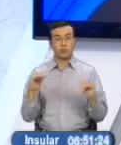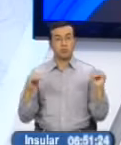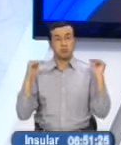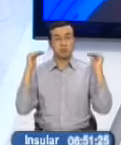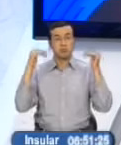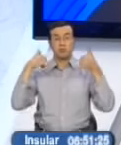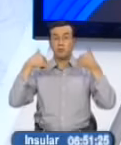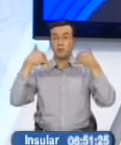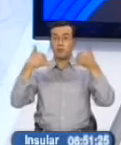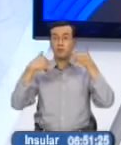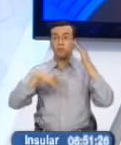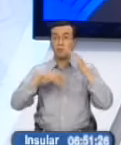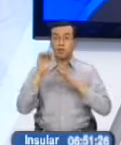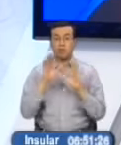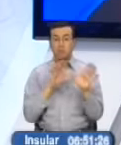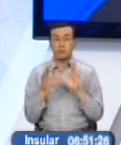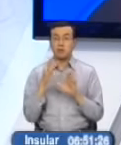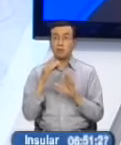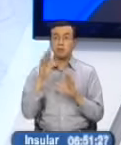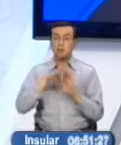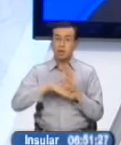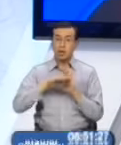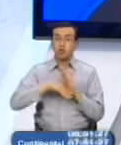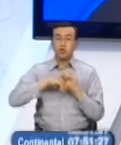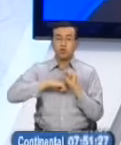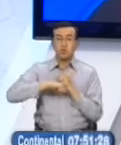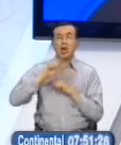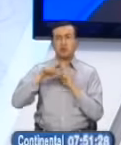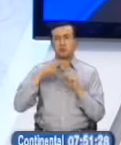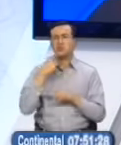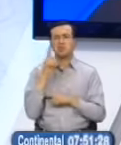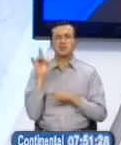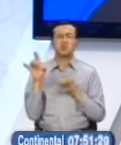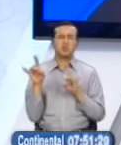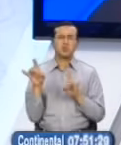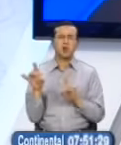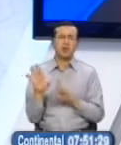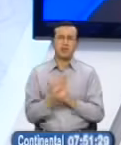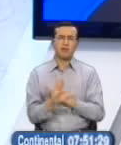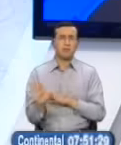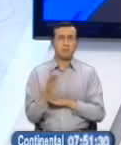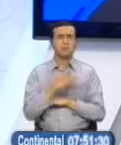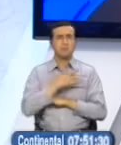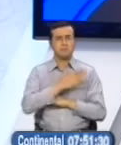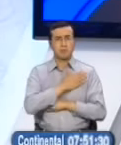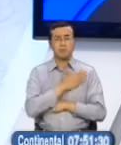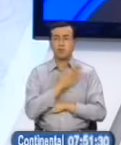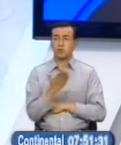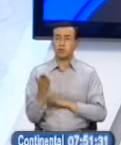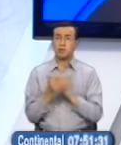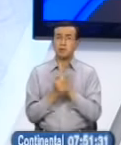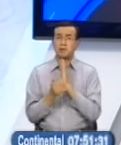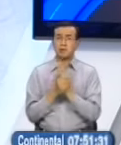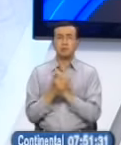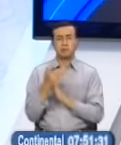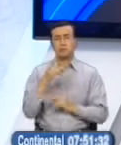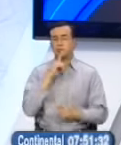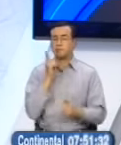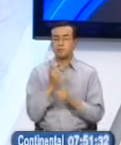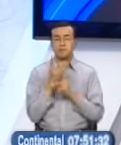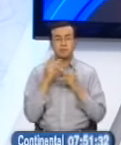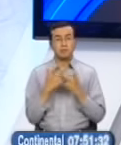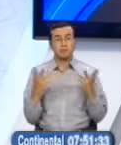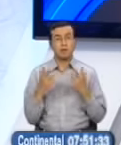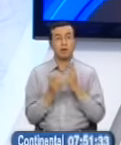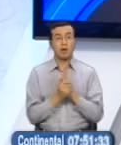esta Copa, los menos batidos, los que tienen mucha suerte, dicen sus antagonistas, pero quienes confiamos en sus atributos, podemos manifestar de